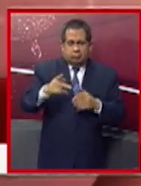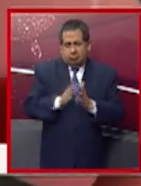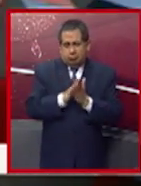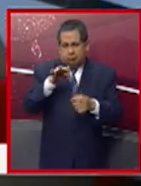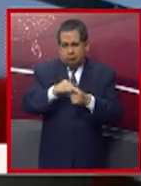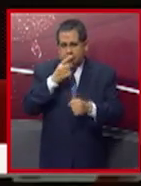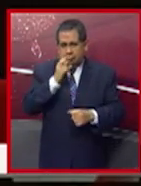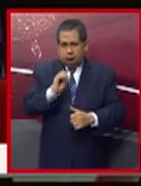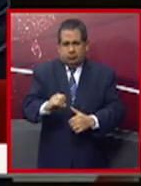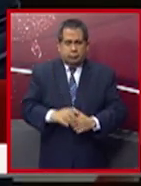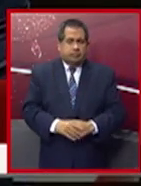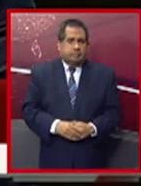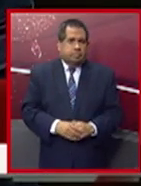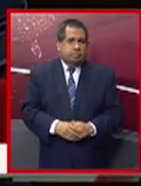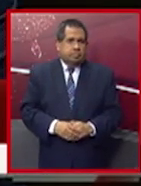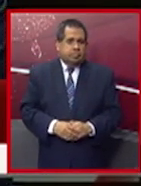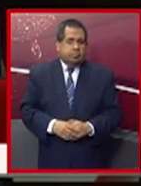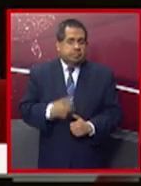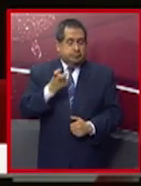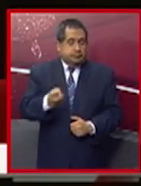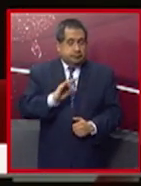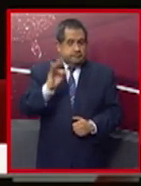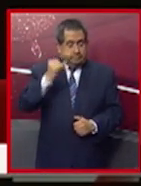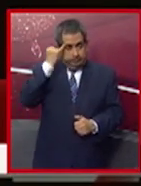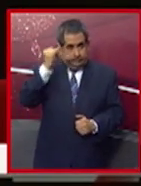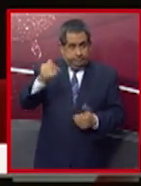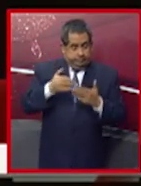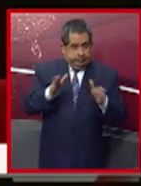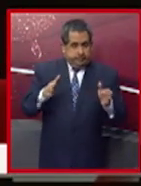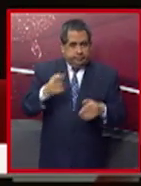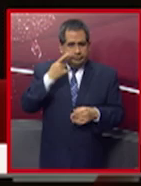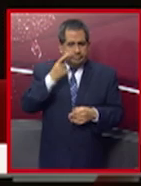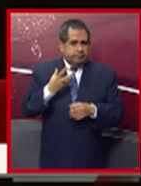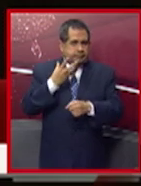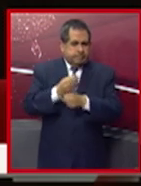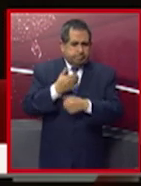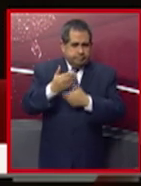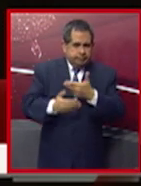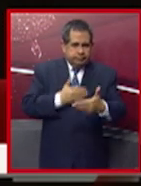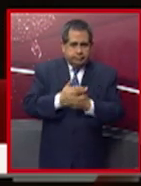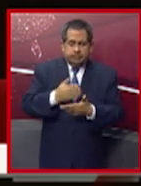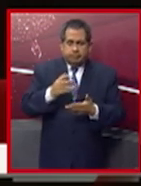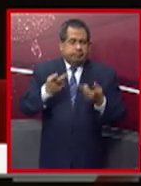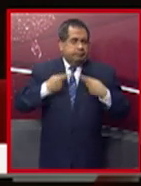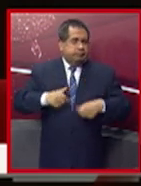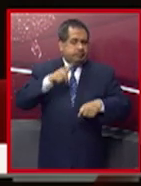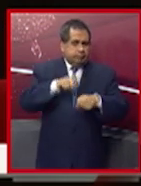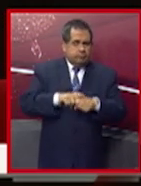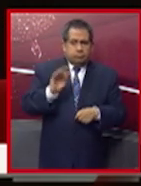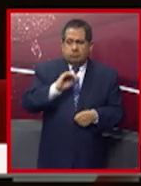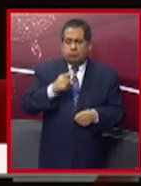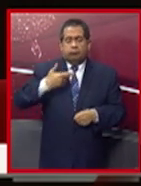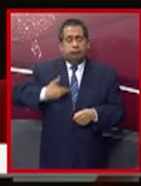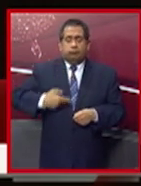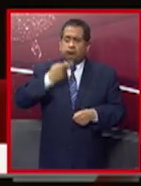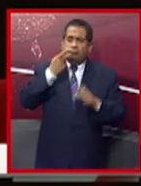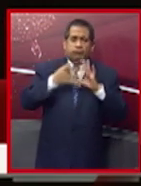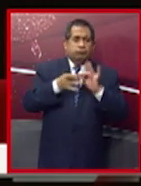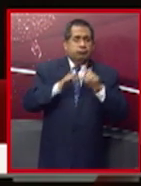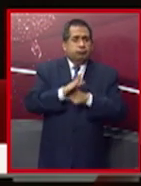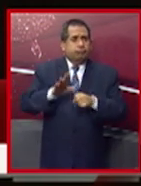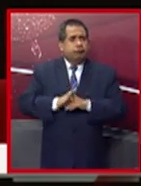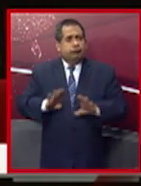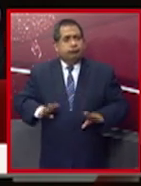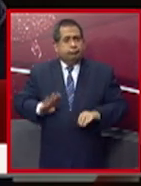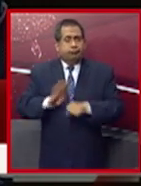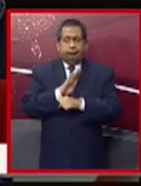favor. Con esta posibilidad se abre el camino para que de manera personal argumente y señale los beneficios de